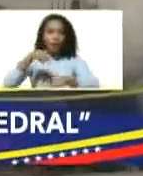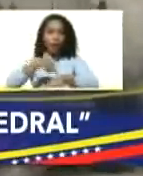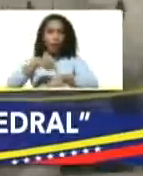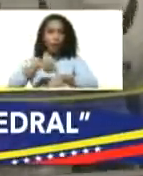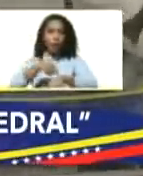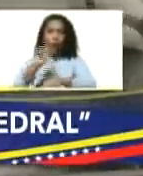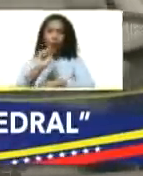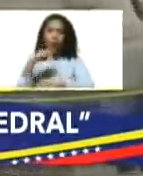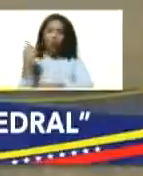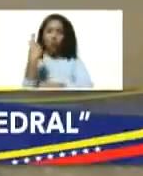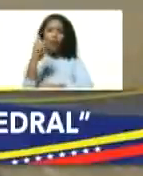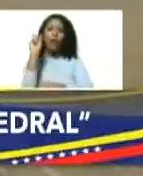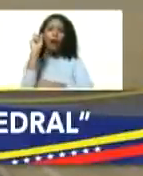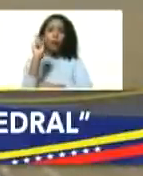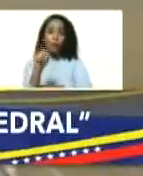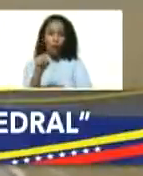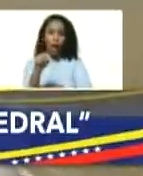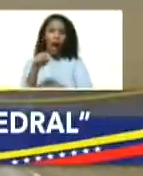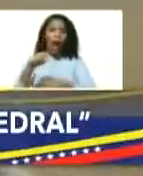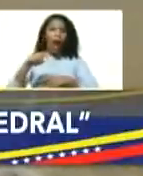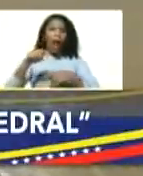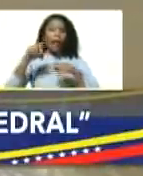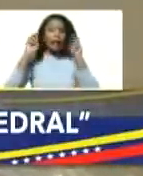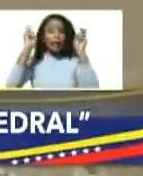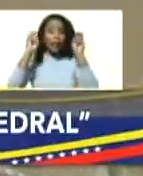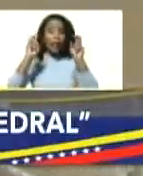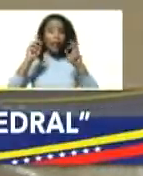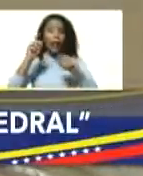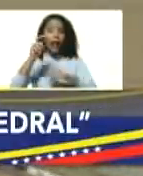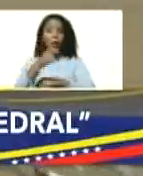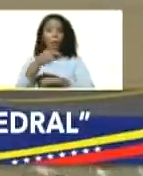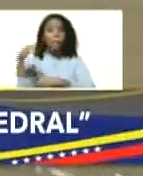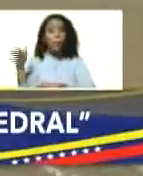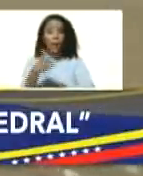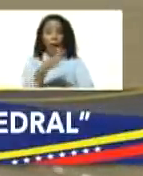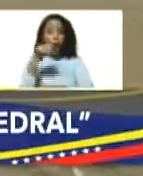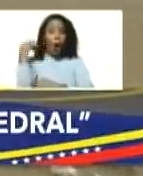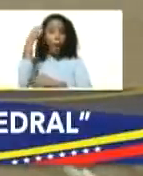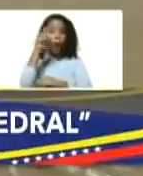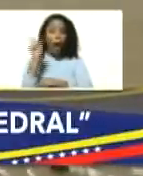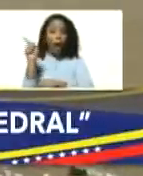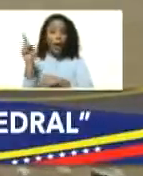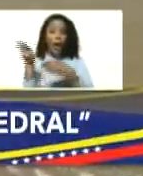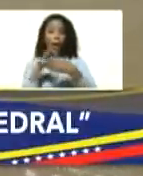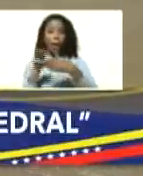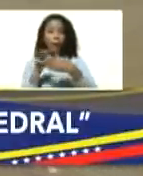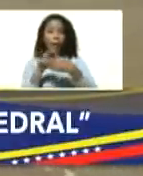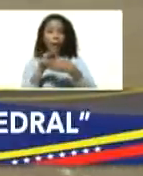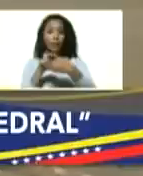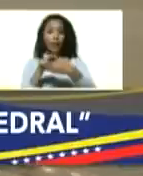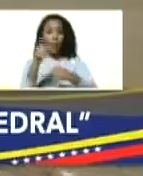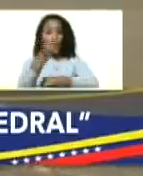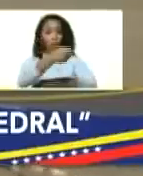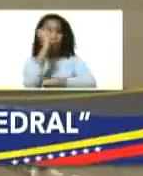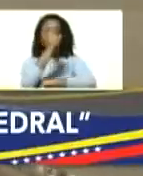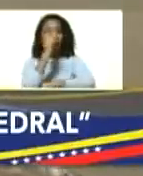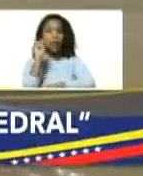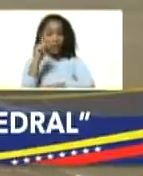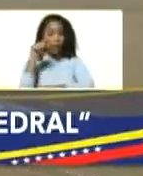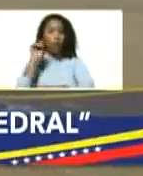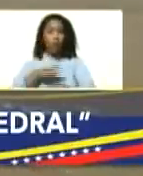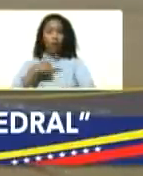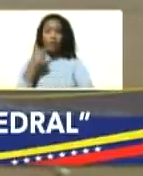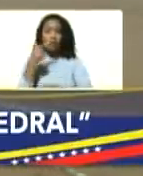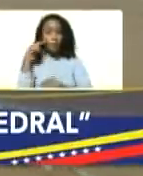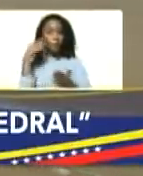presidente también el tema del pescado por ejemplo apuré ahí está la ministra olga luisa figueroa y puede corroborar esto apure